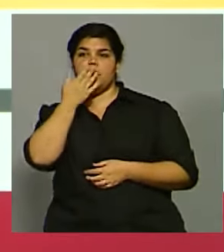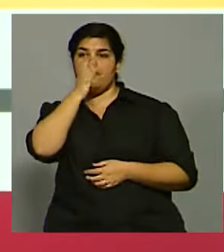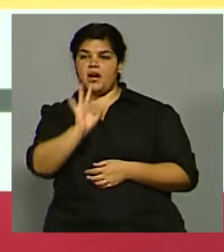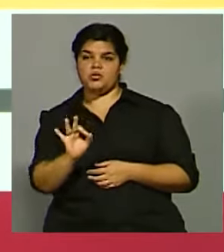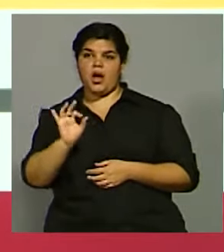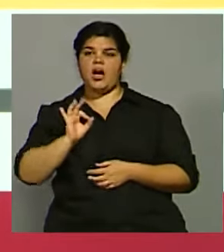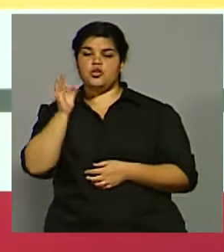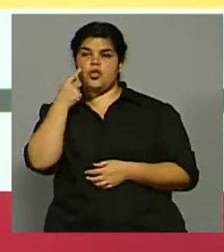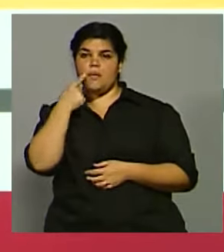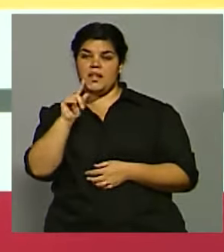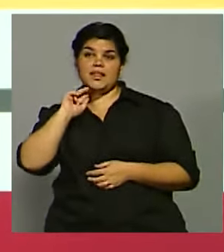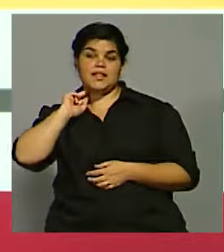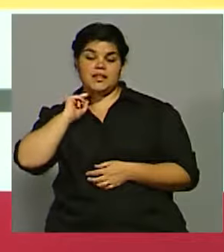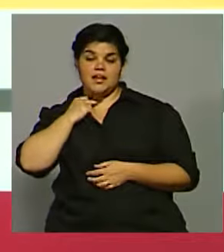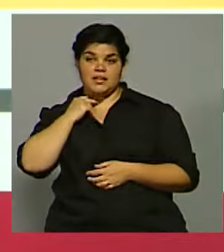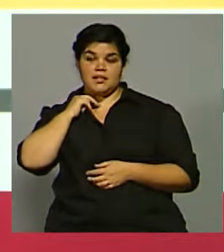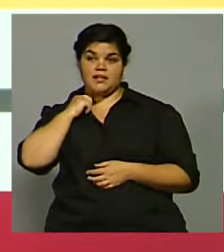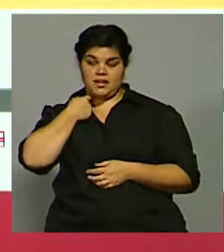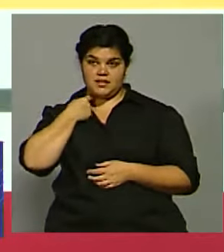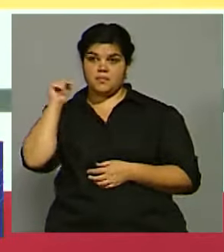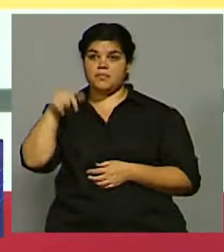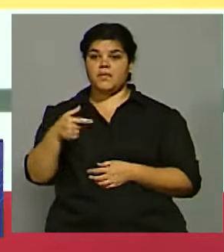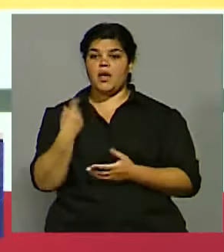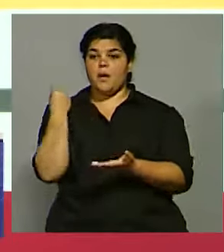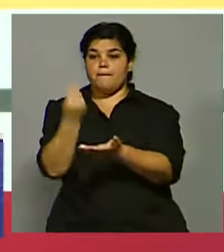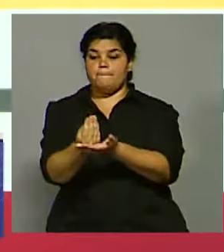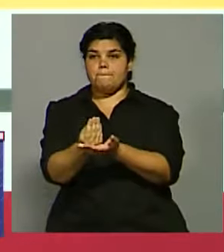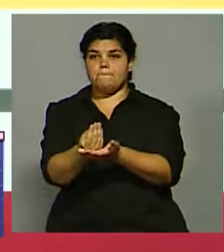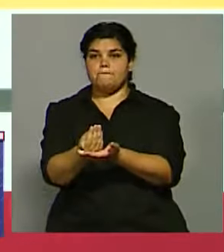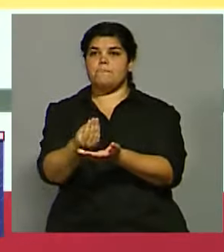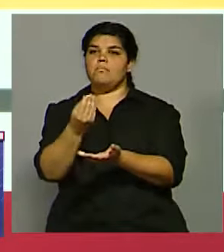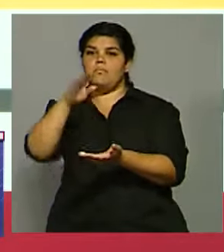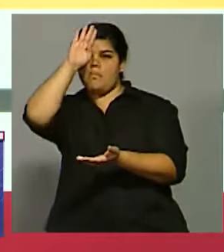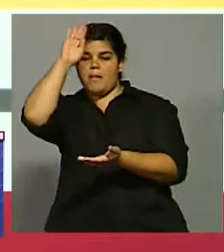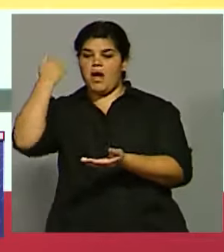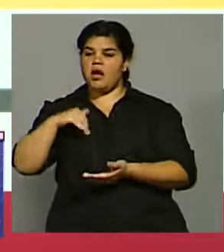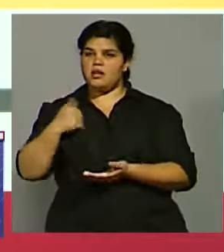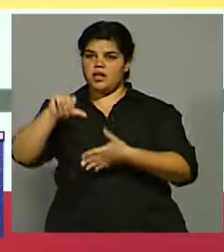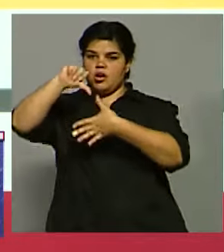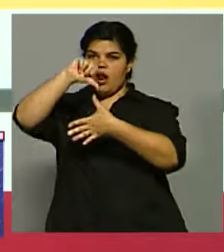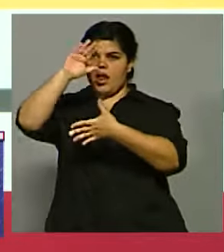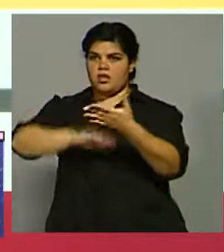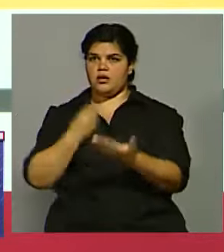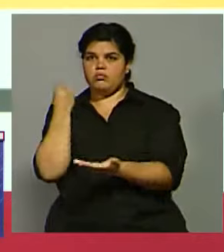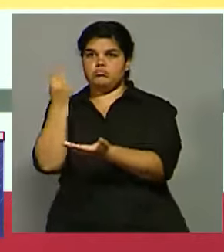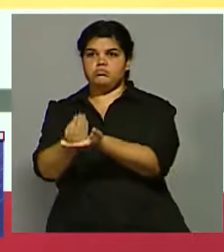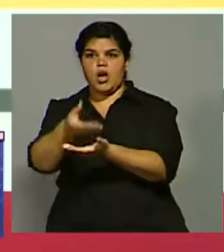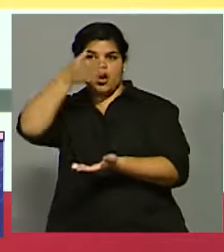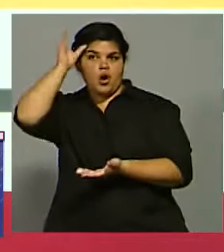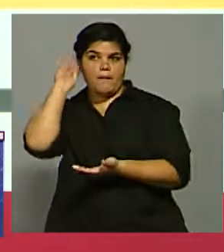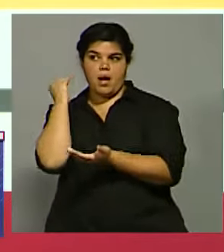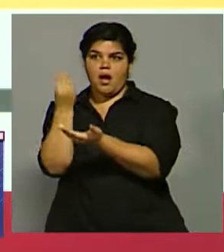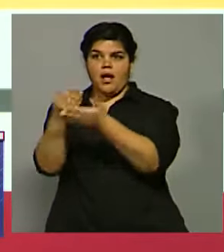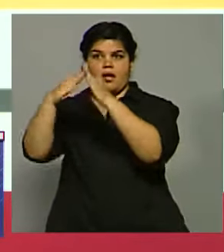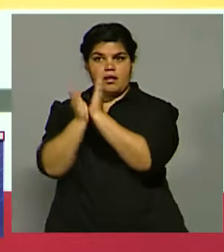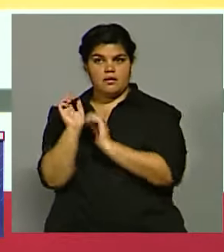2013 la noticia era la llegada de un Papa argentino, de un Papa latinoamericano al Vaticano, algo que nos sorprendía. En